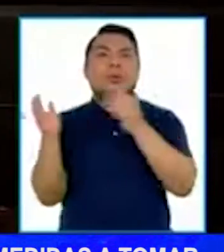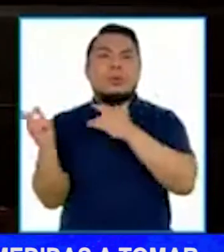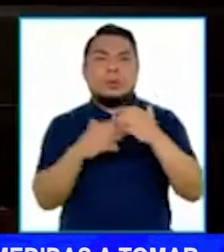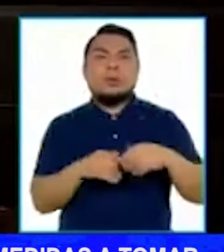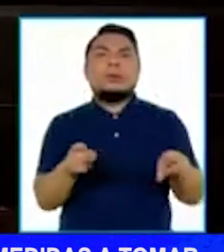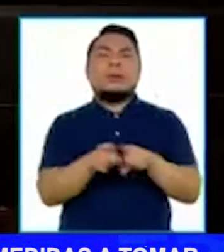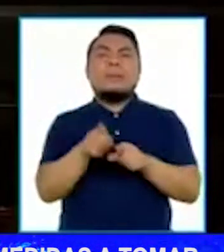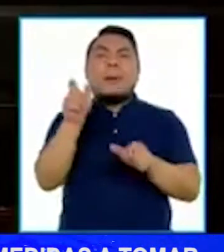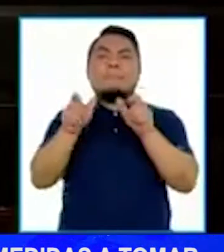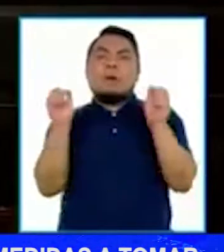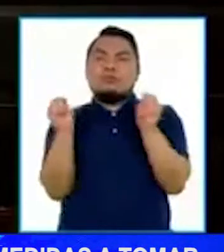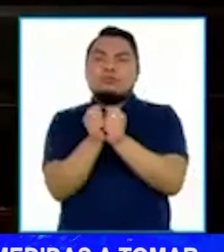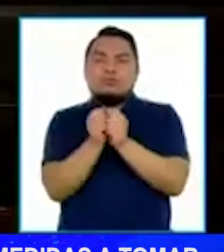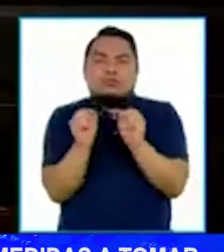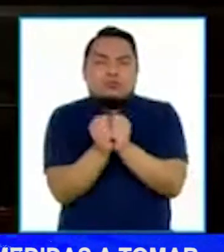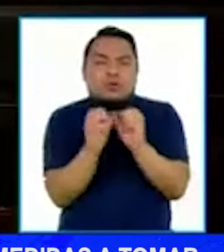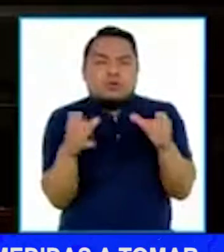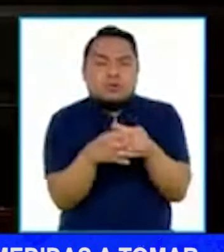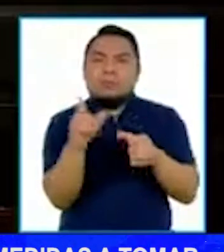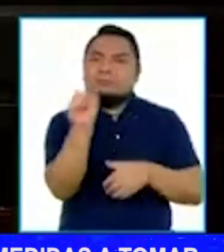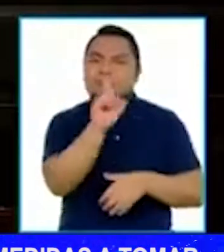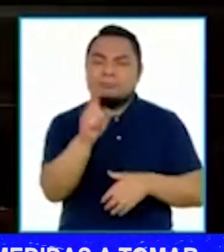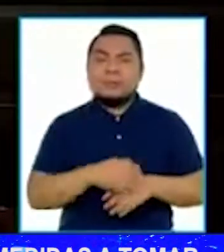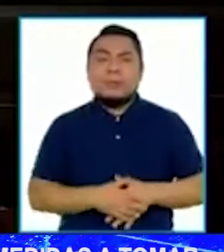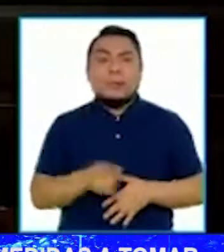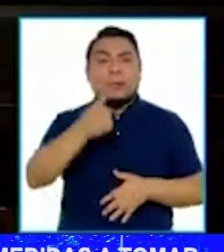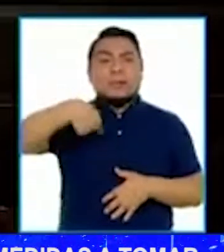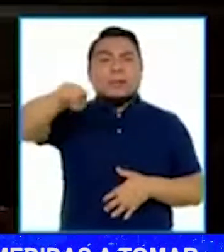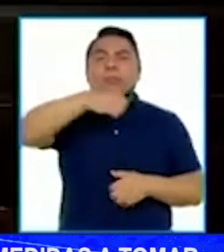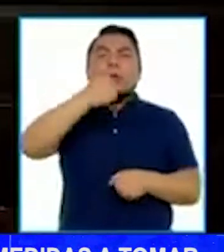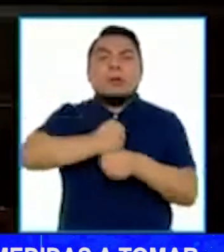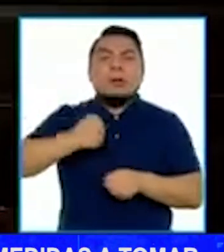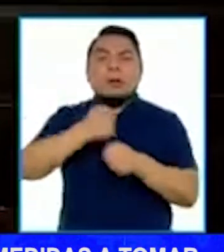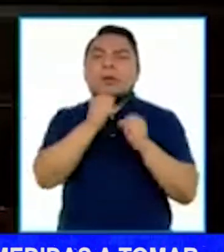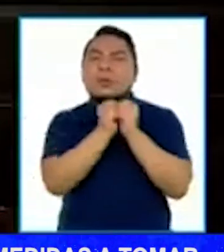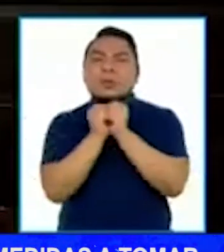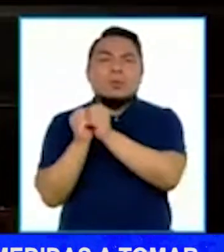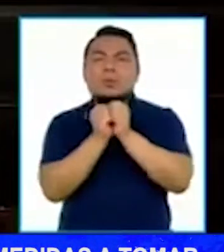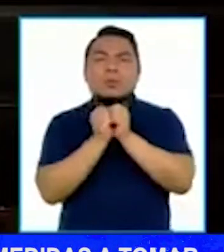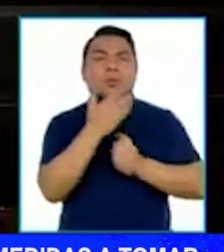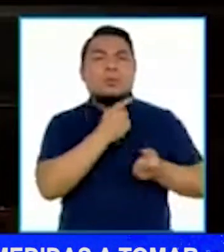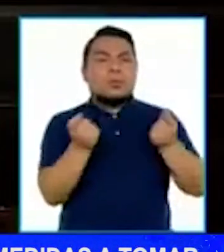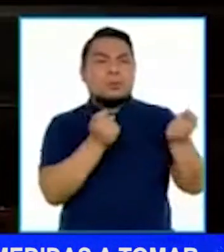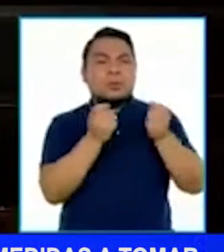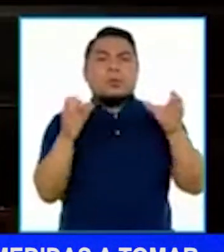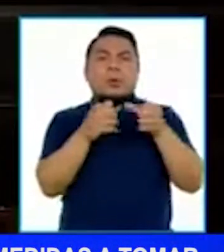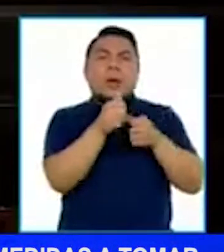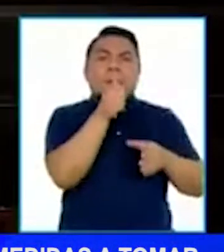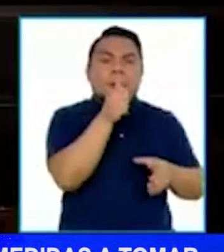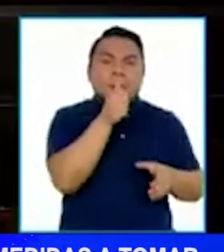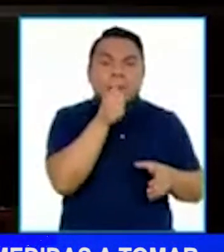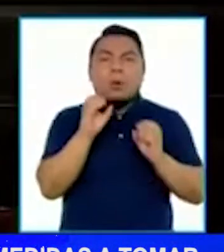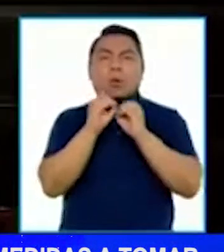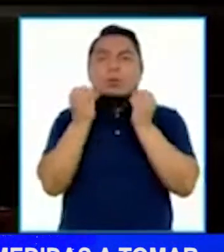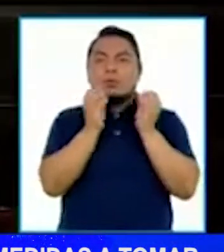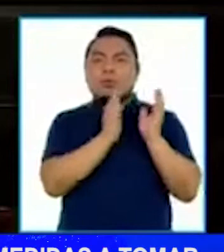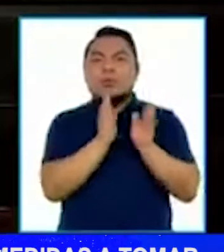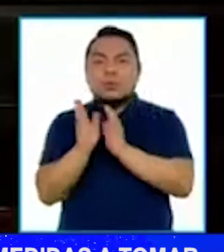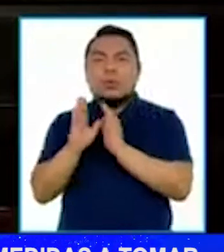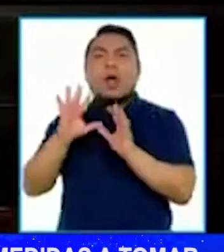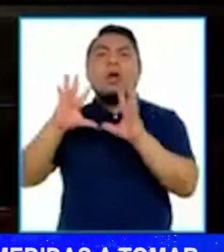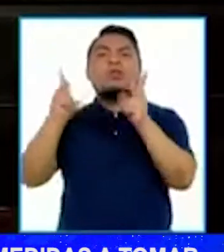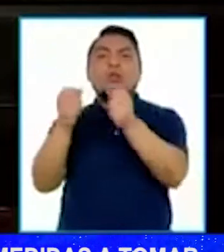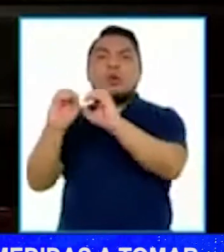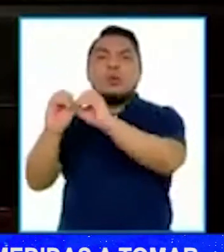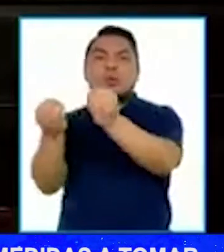y evitemos aglomeraciones. Trabajando juntos, gobierno, sector privado,